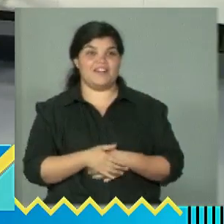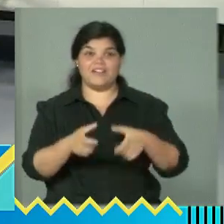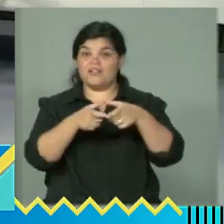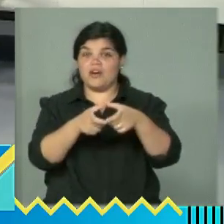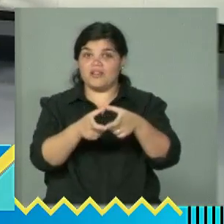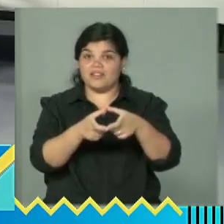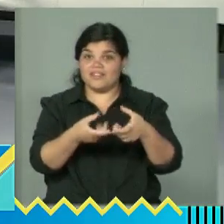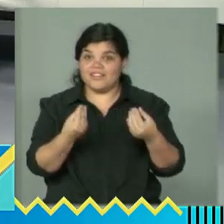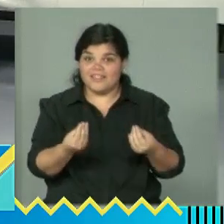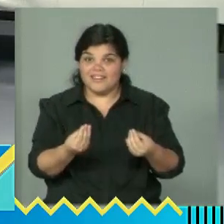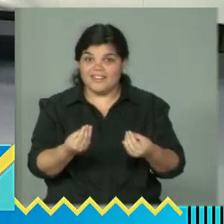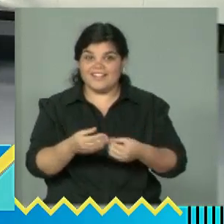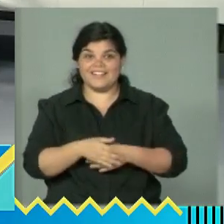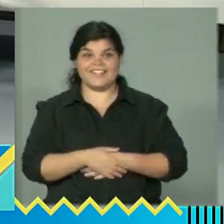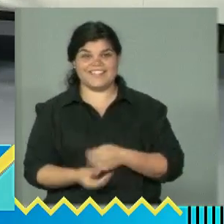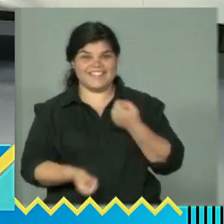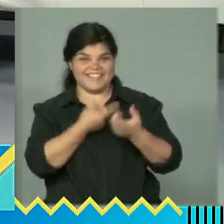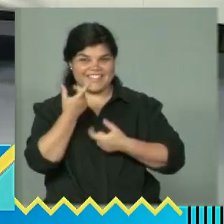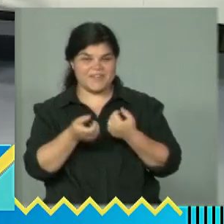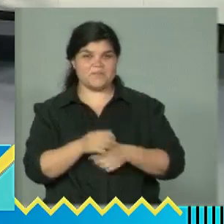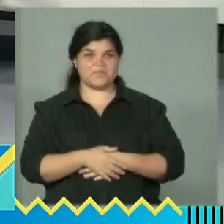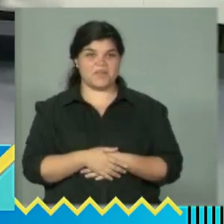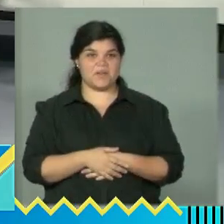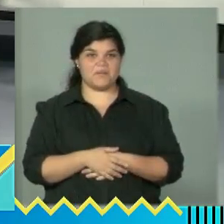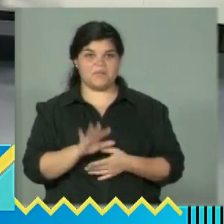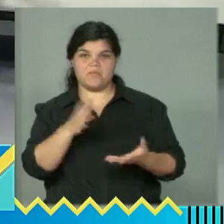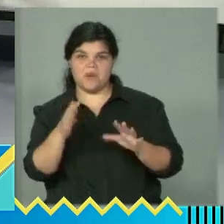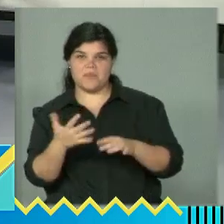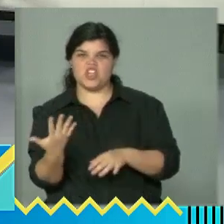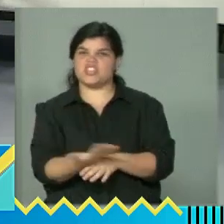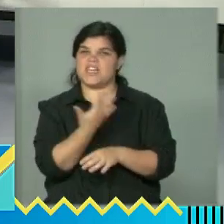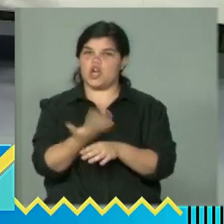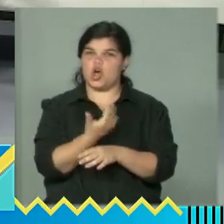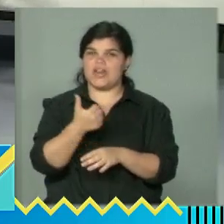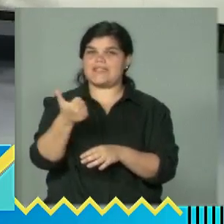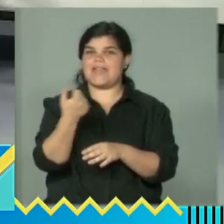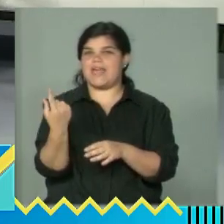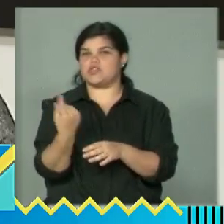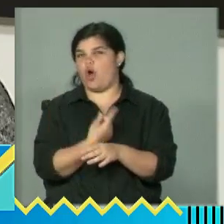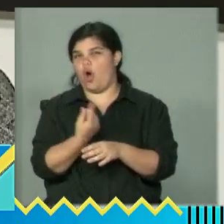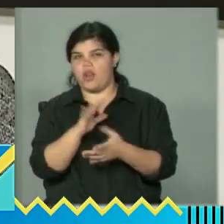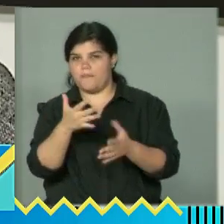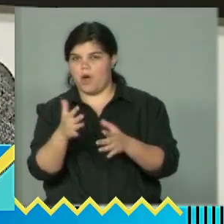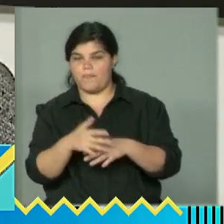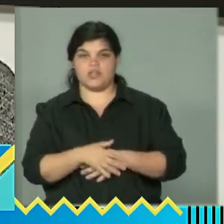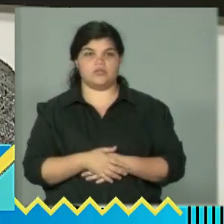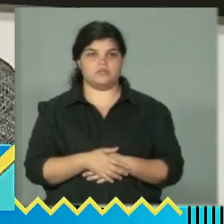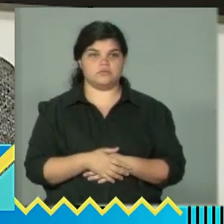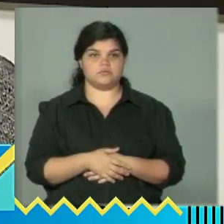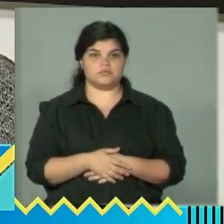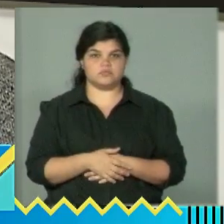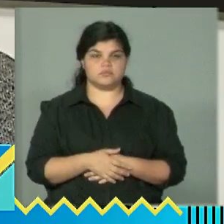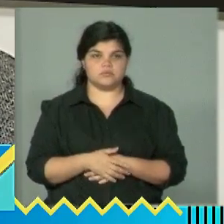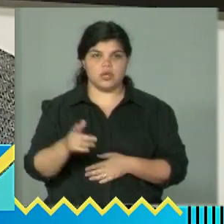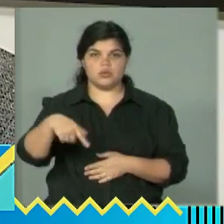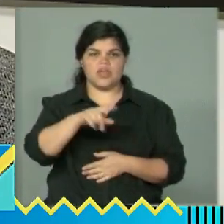Juan Pablo. Bueno, no, nos contaban que tenían 5 horas, entre 5 horas y 6 horas para resolver sí, este problema. ¿Qué fue lo que más